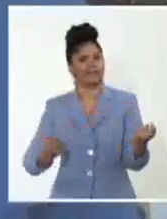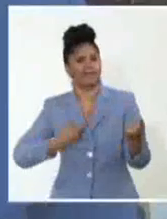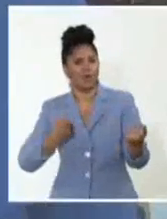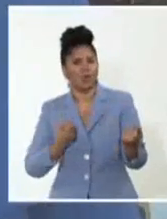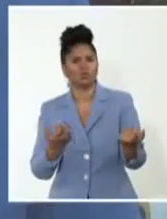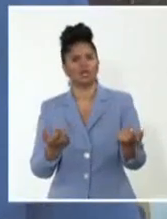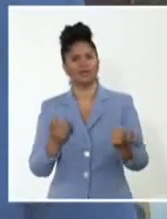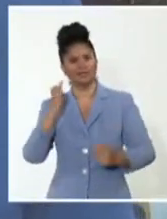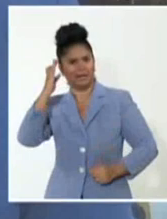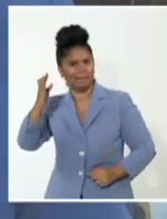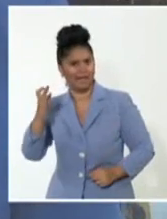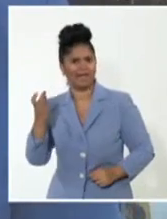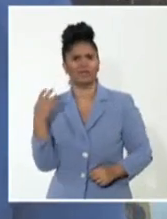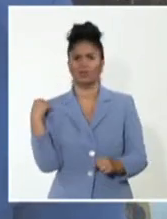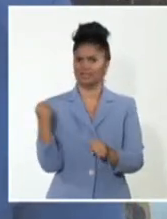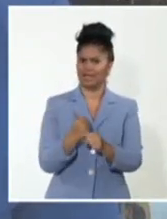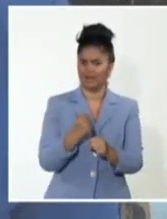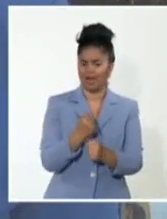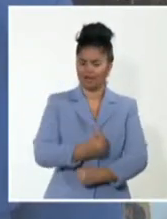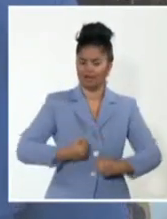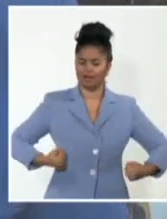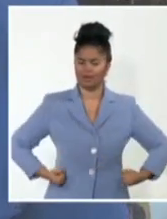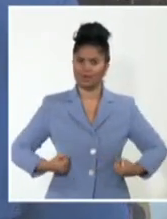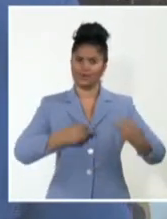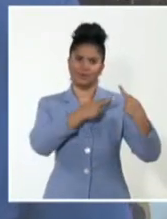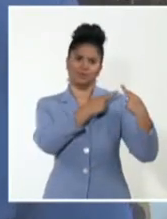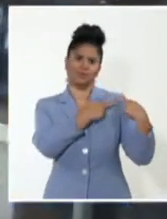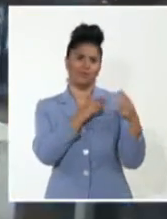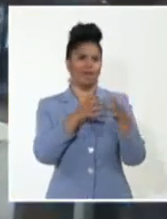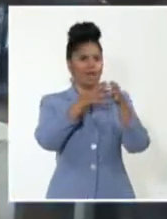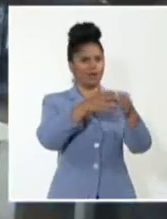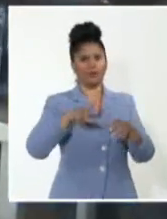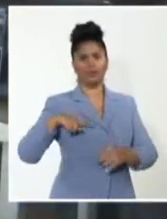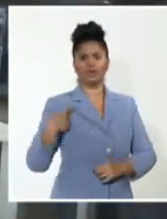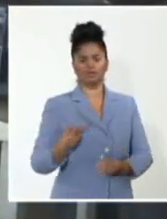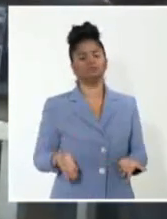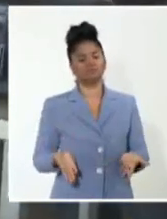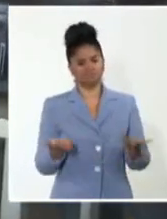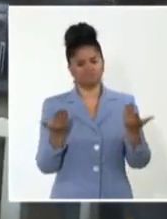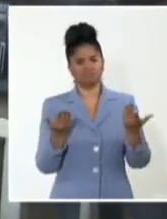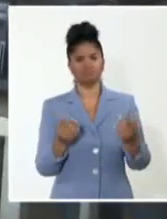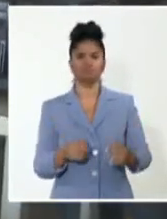y están prestos a servir, y no hay horario para trabajar.